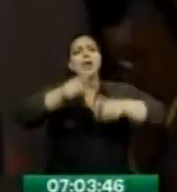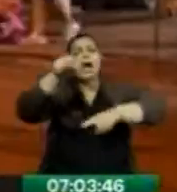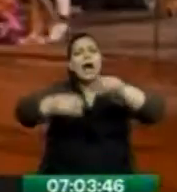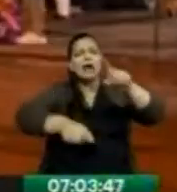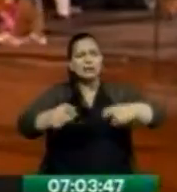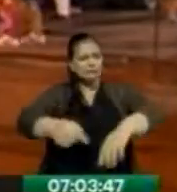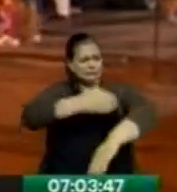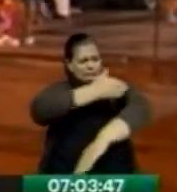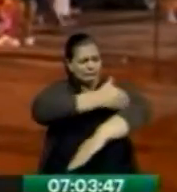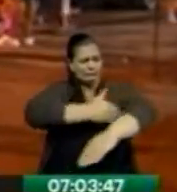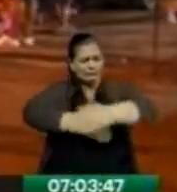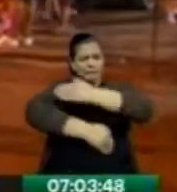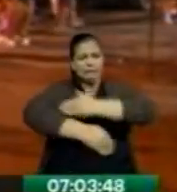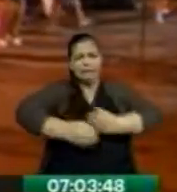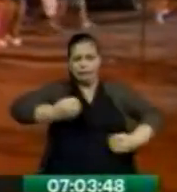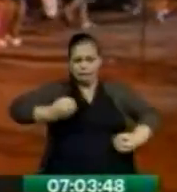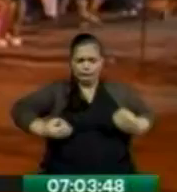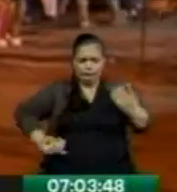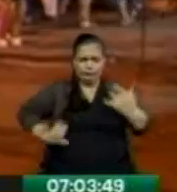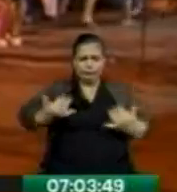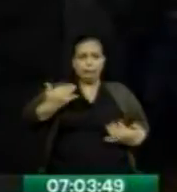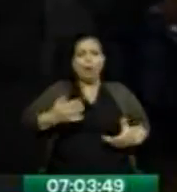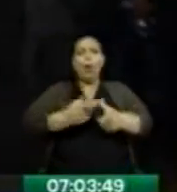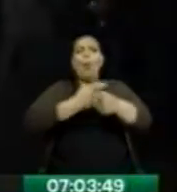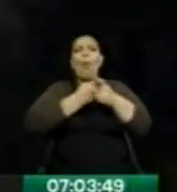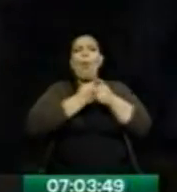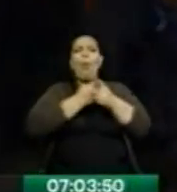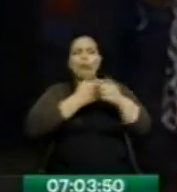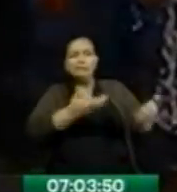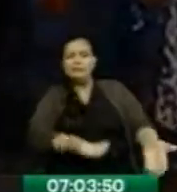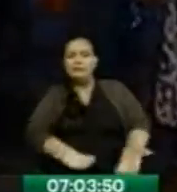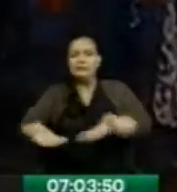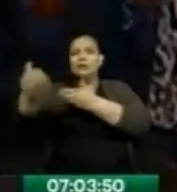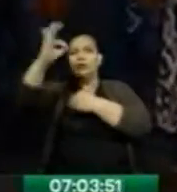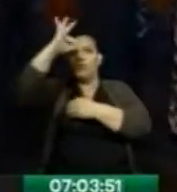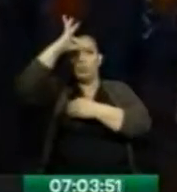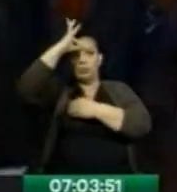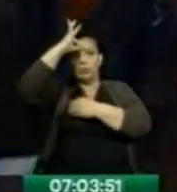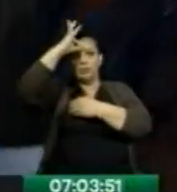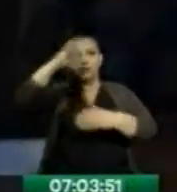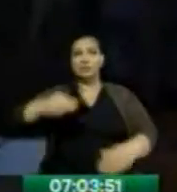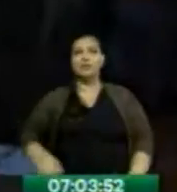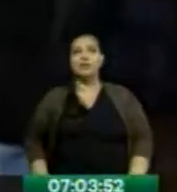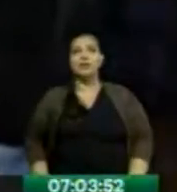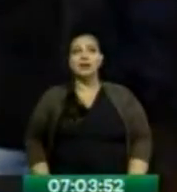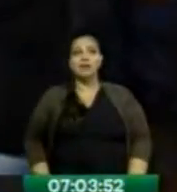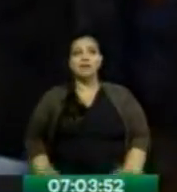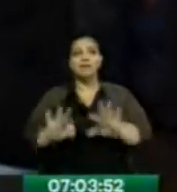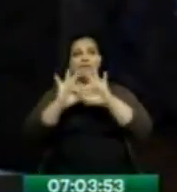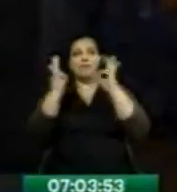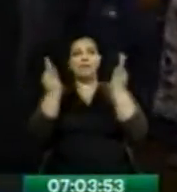varias casas de salud, mientras que familiares de las víctimas se apostaron en los exteriores del